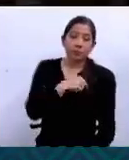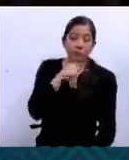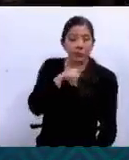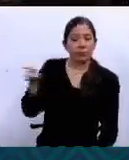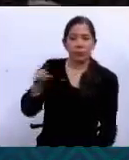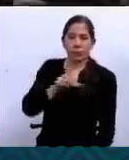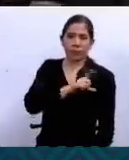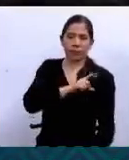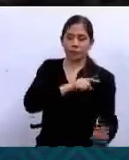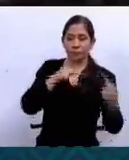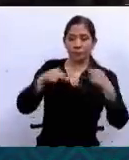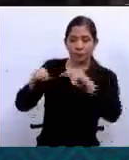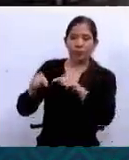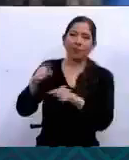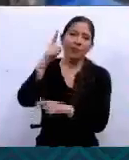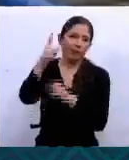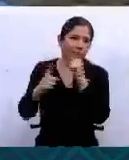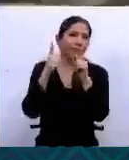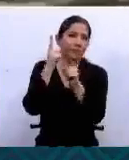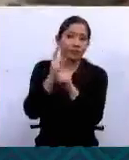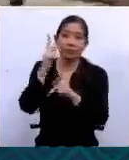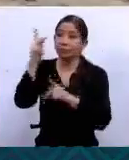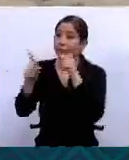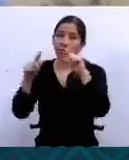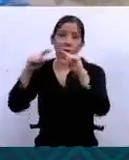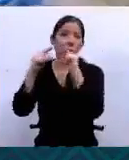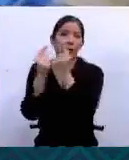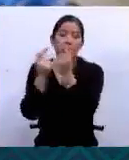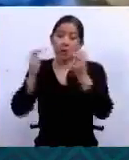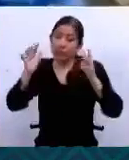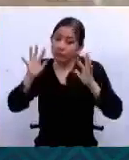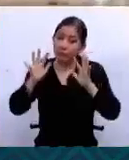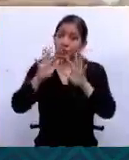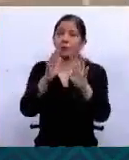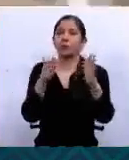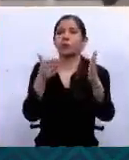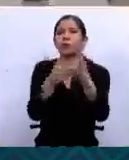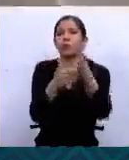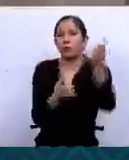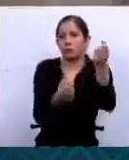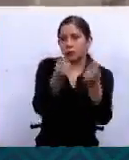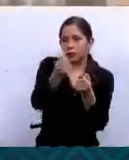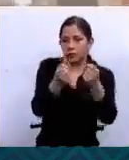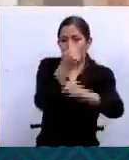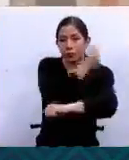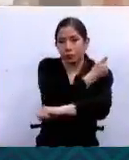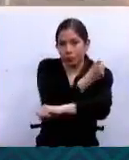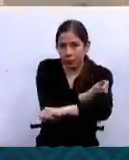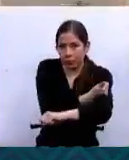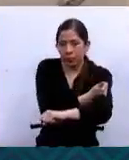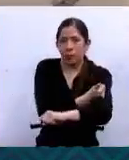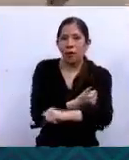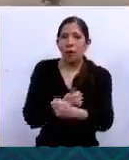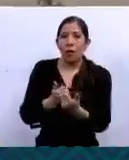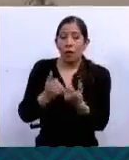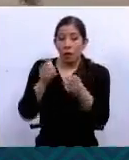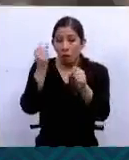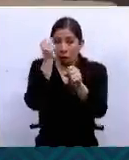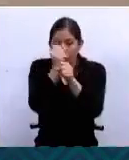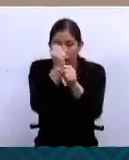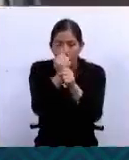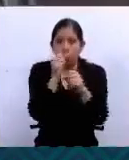efectivamente una turba de personas habían impedido el secuestro de este motorizado, logrando llevárselo con